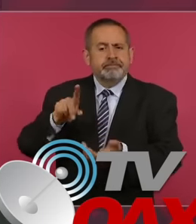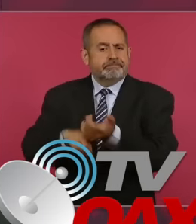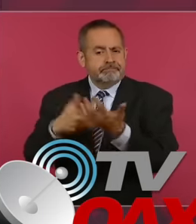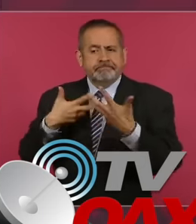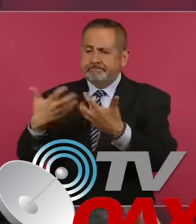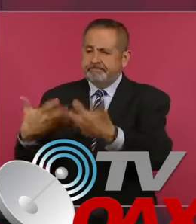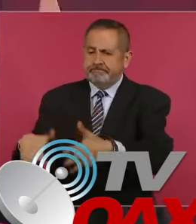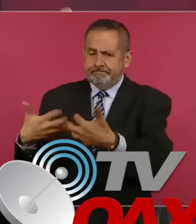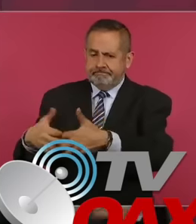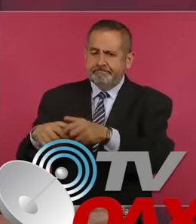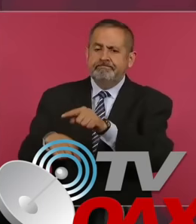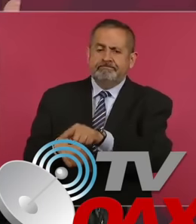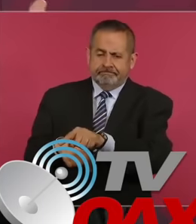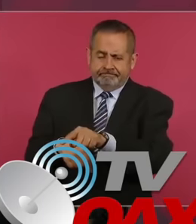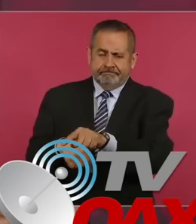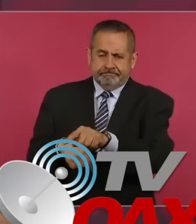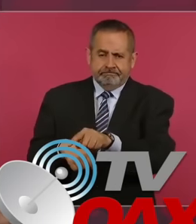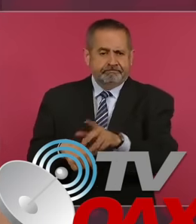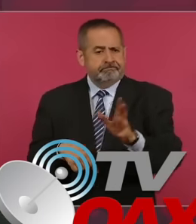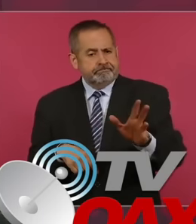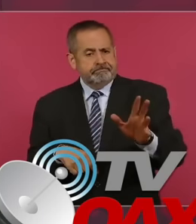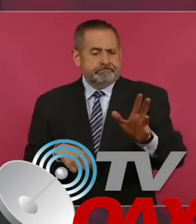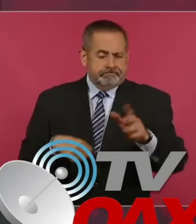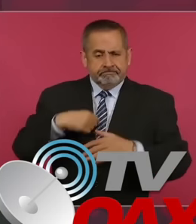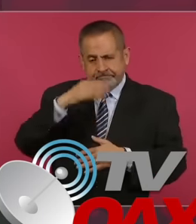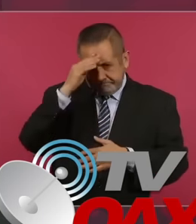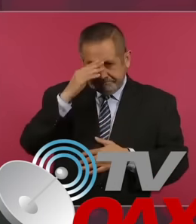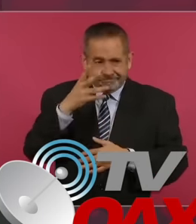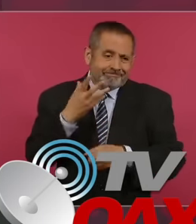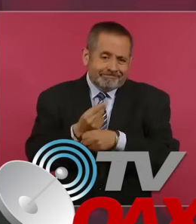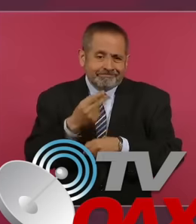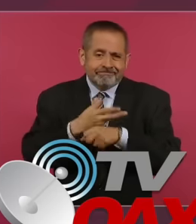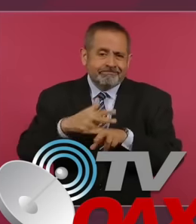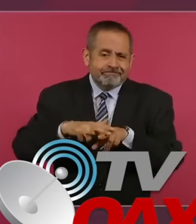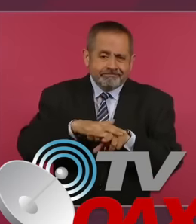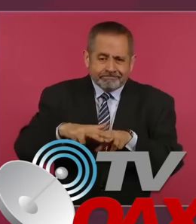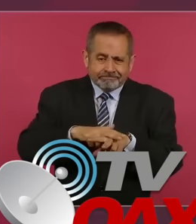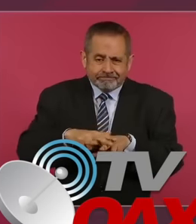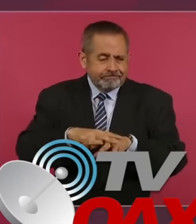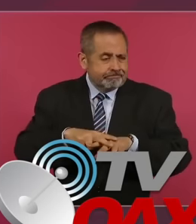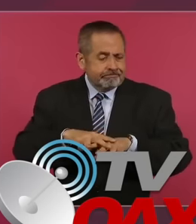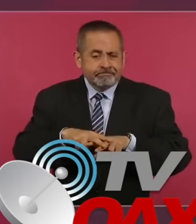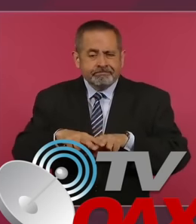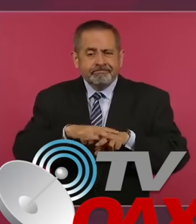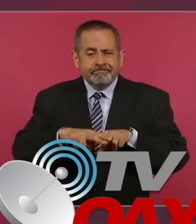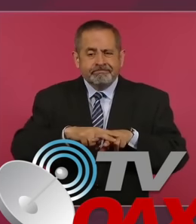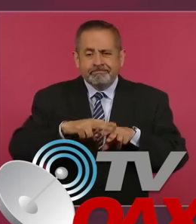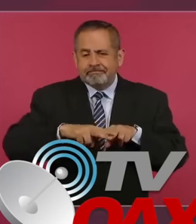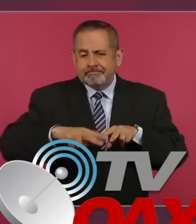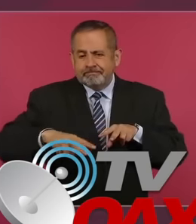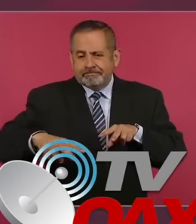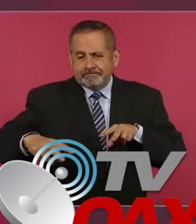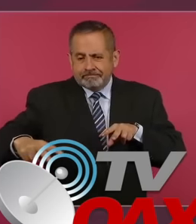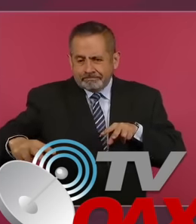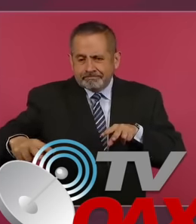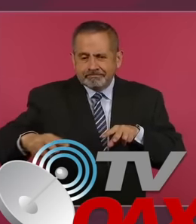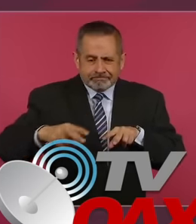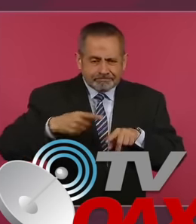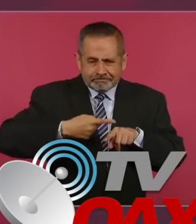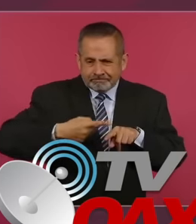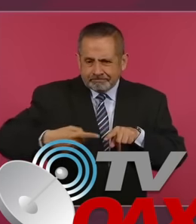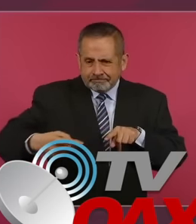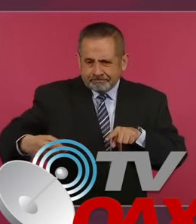Y hay que irlo viendo, y hay que arreglar las vías, y hay que poner